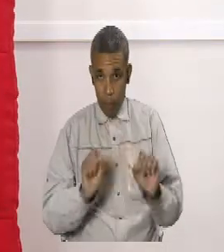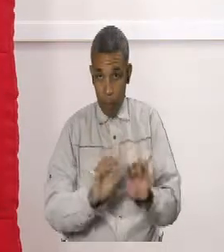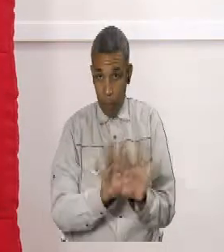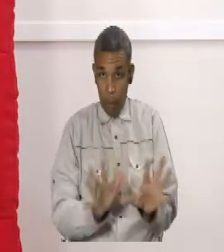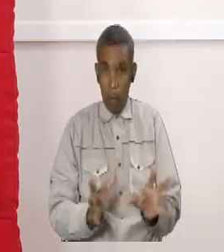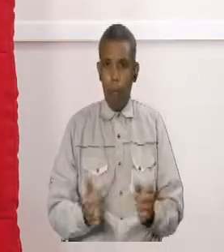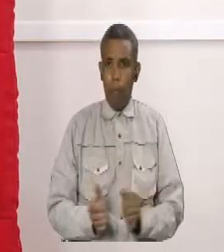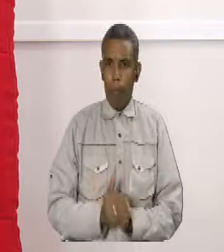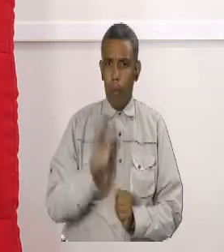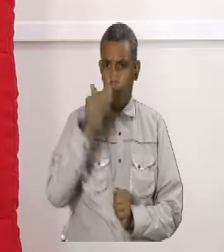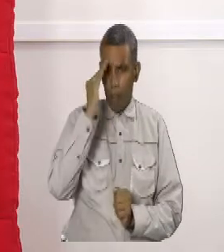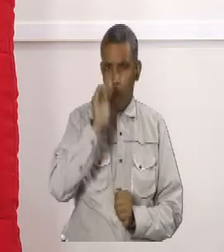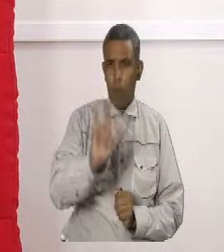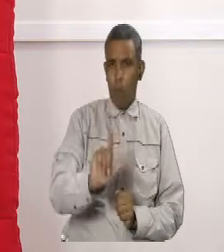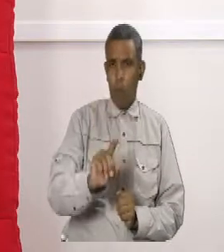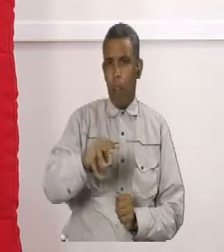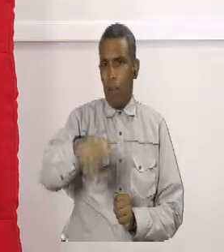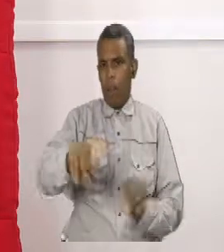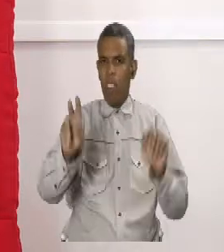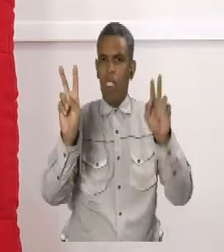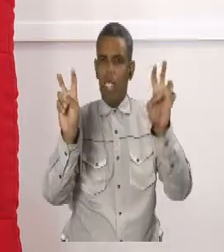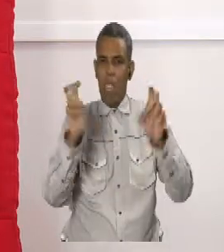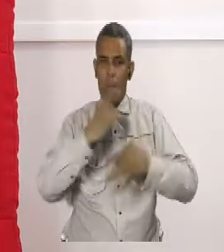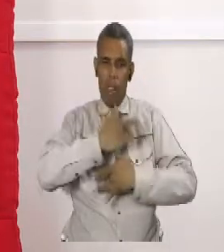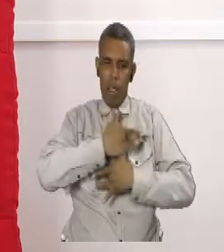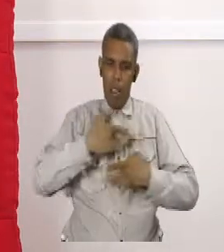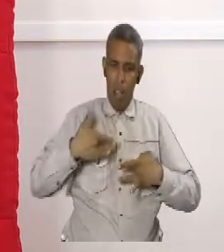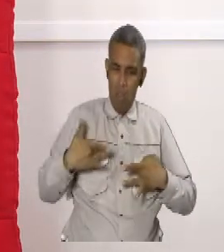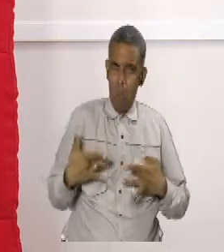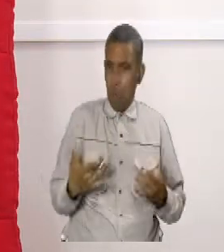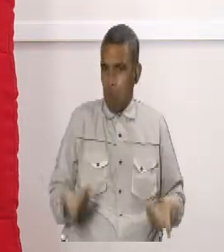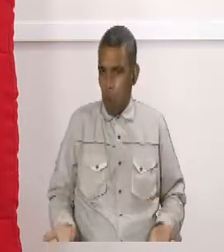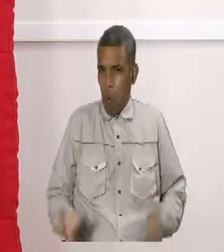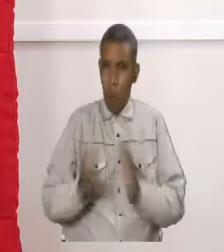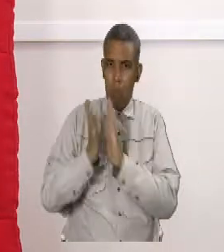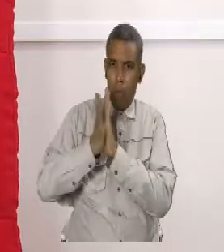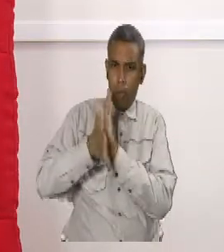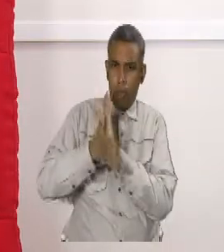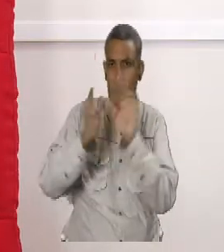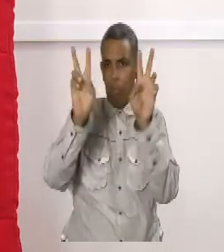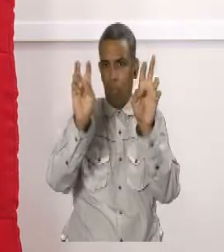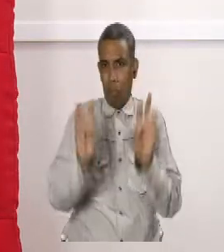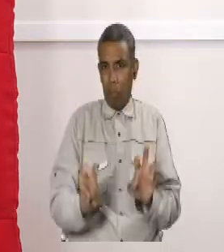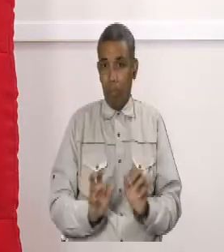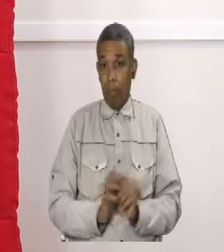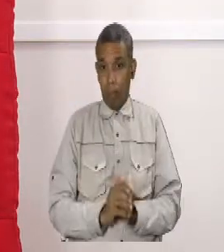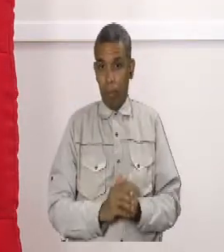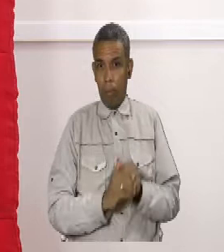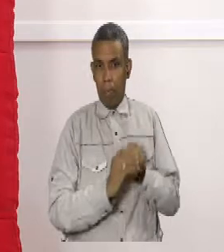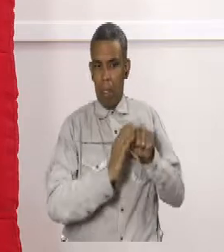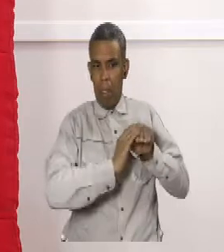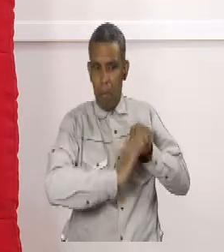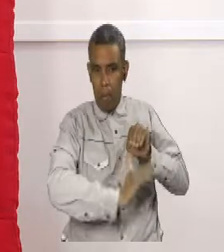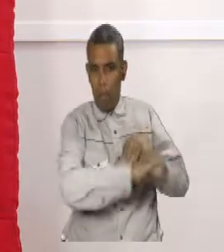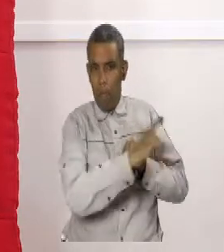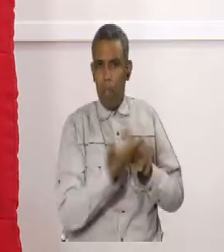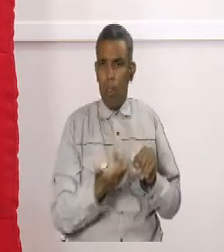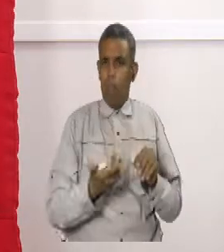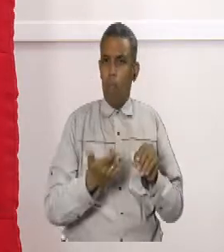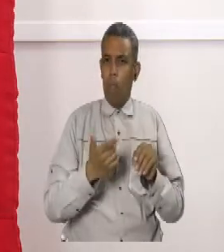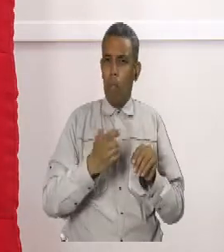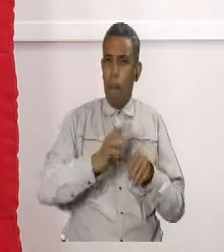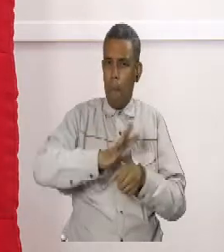este programa dedicado a la salud para que usted esté muy pendiente de todos los temas que abordamos con los mejores especialistas de la ciudad. Les tengo